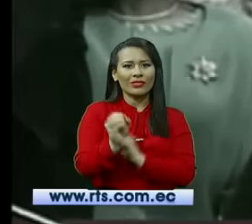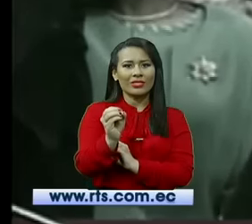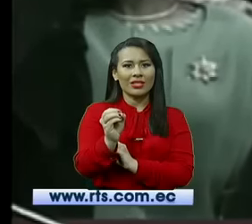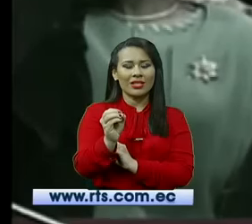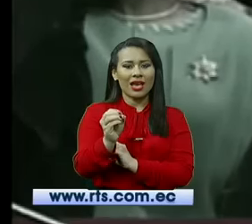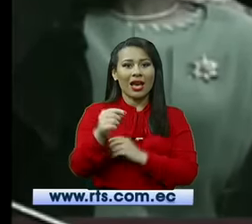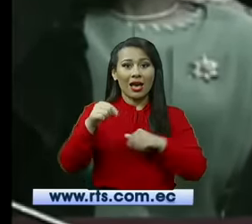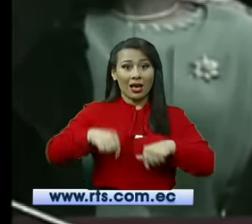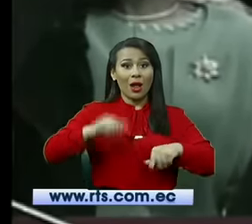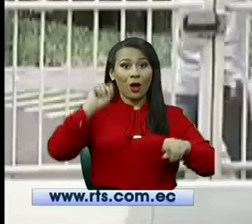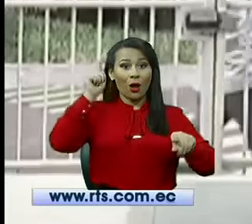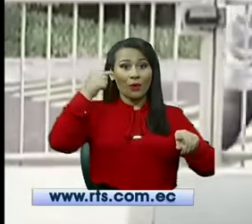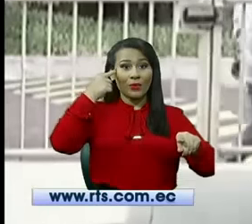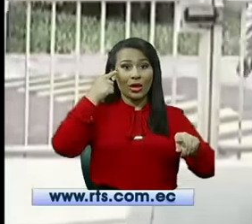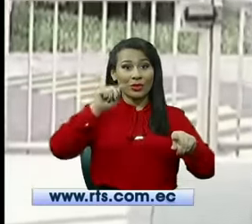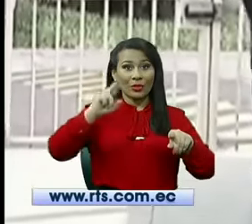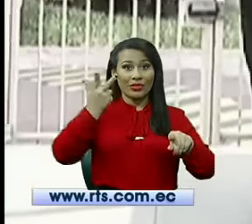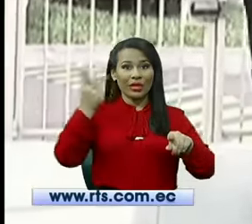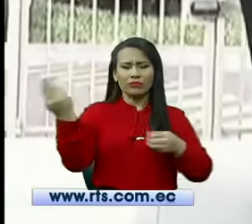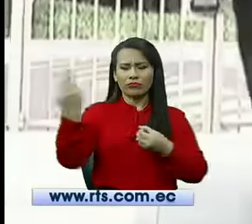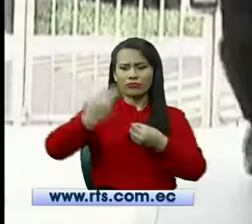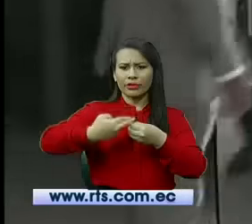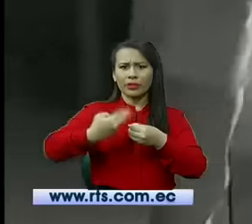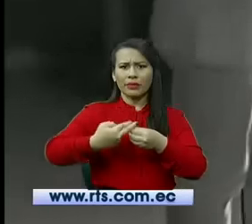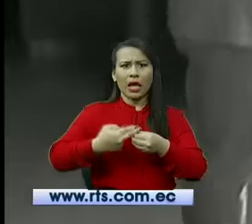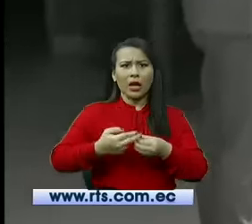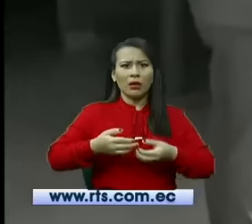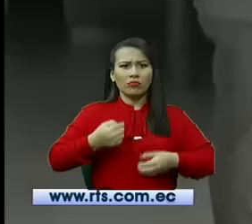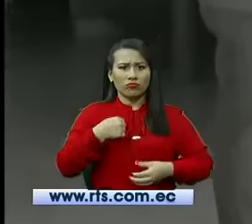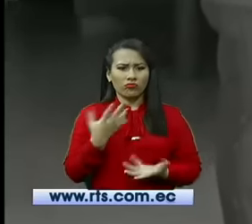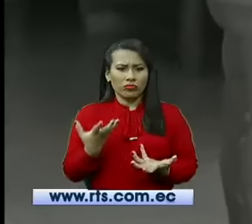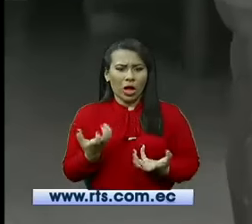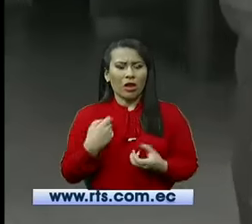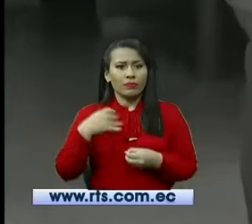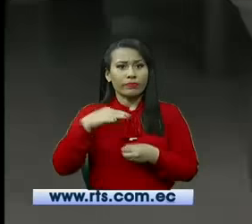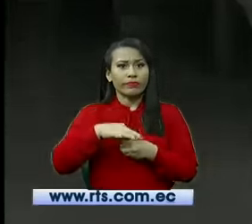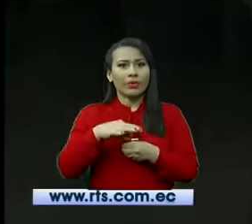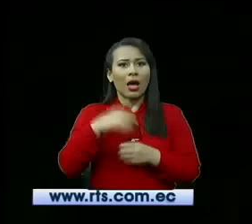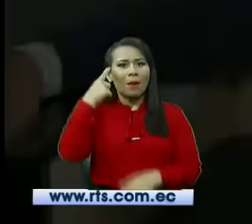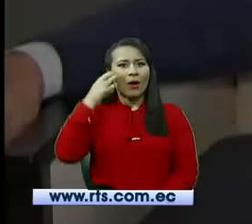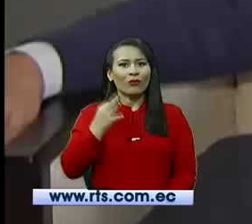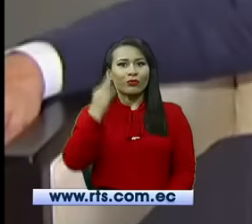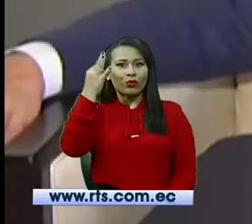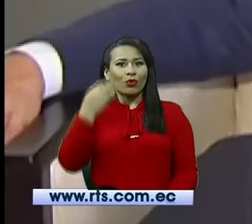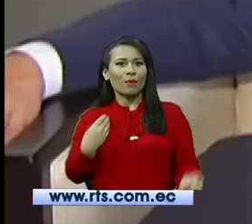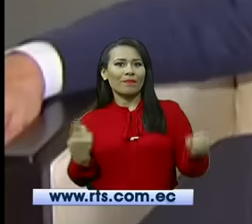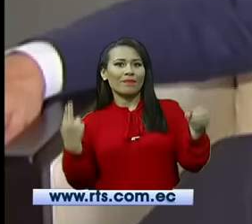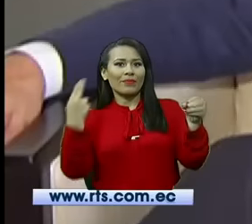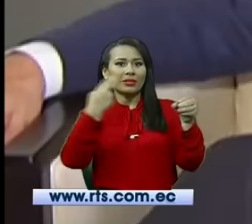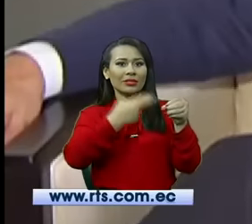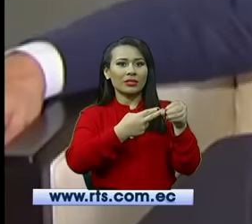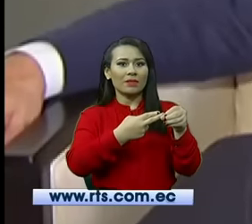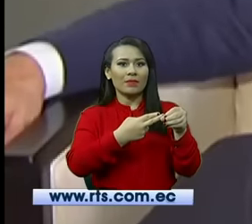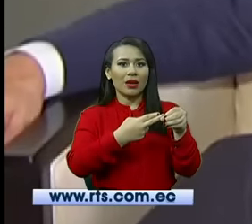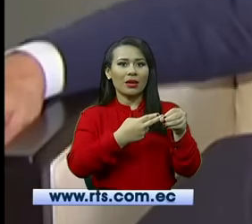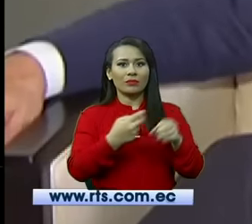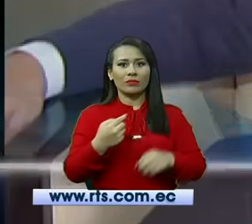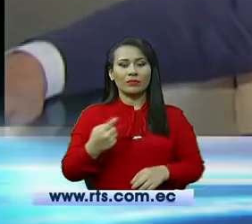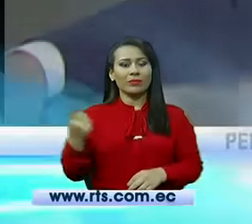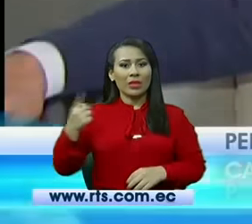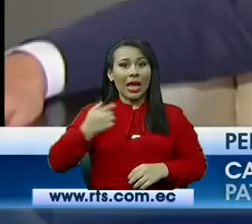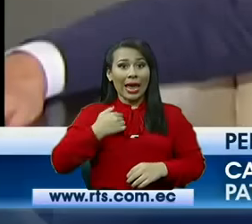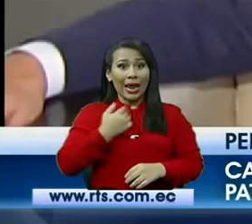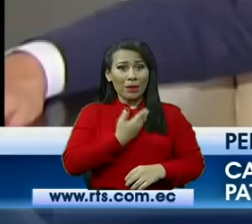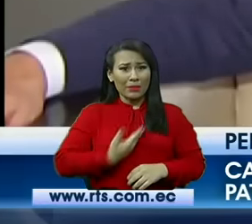sociedad patriótica se ha embarcado en la Lite electoral Para volver a carondelet El Ejecutivo Nunca más